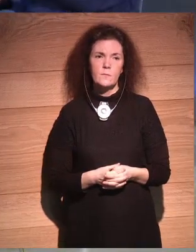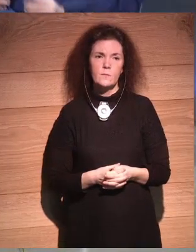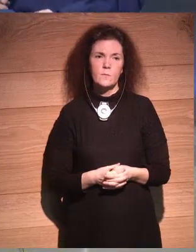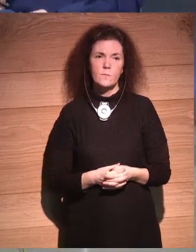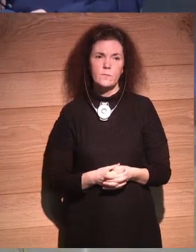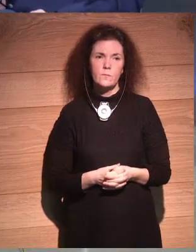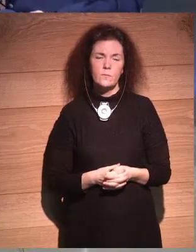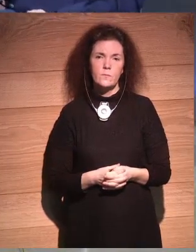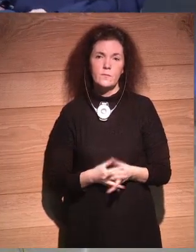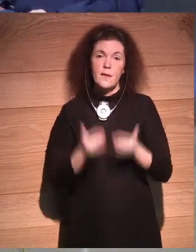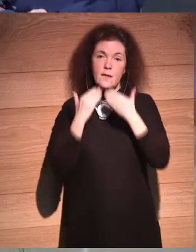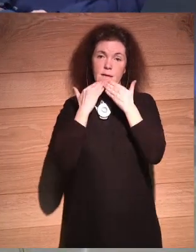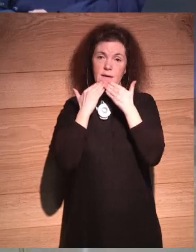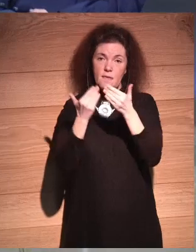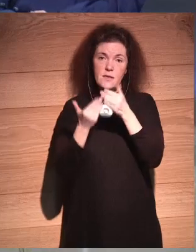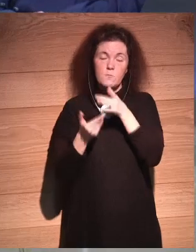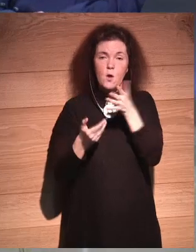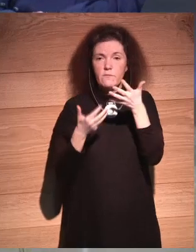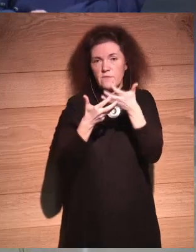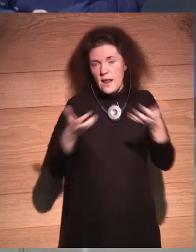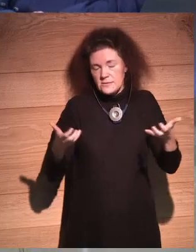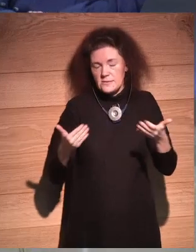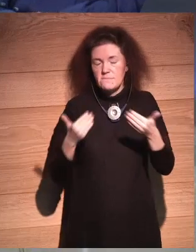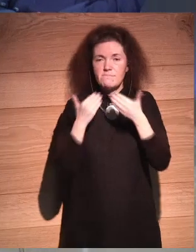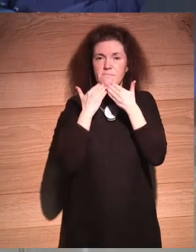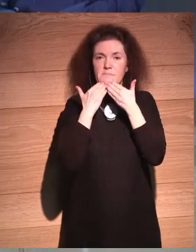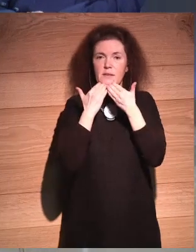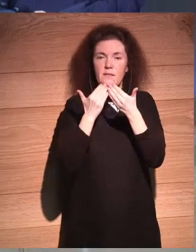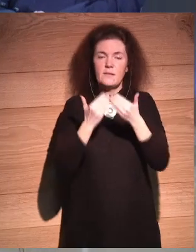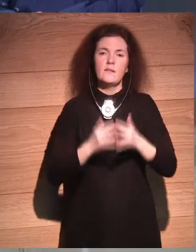Yeah, thank you for your words.